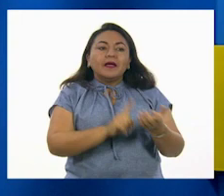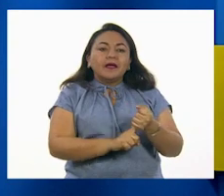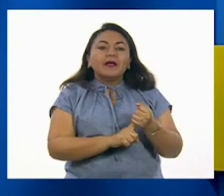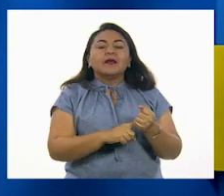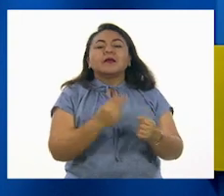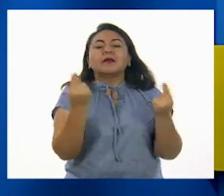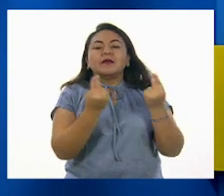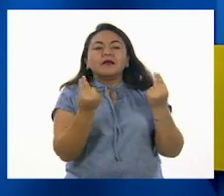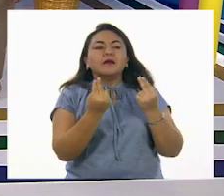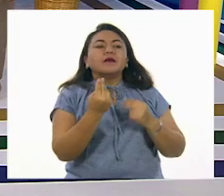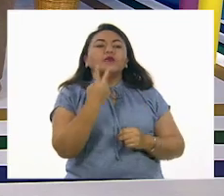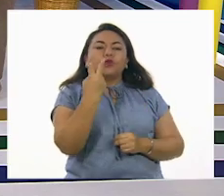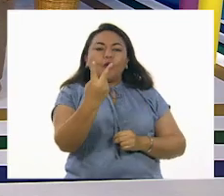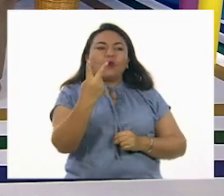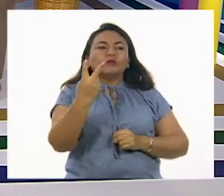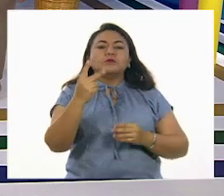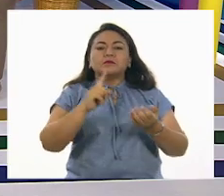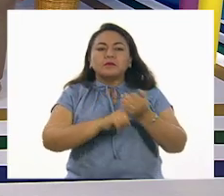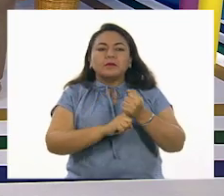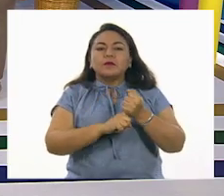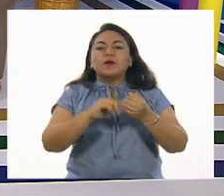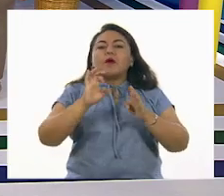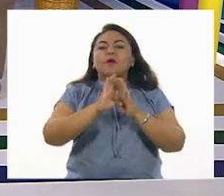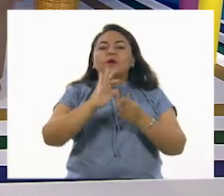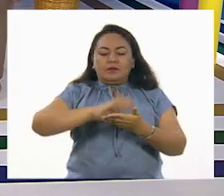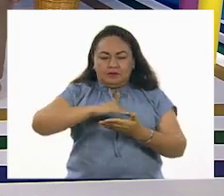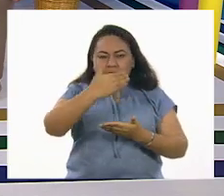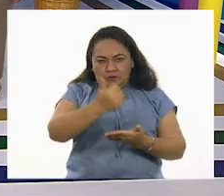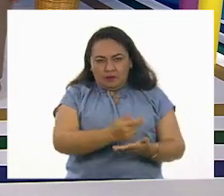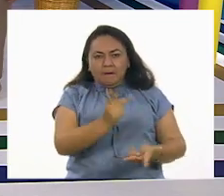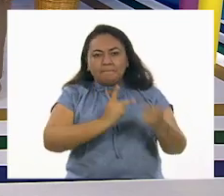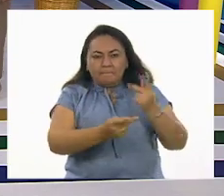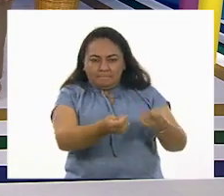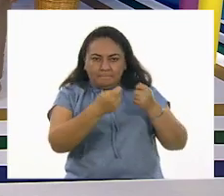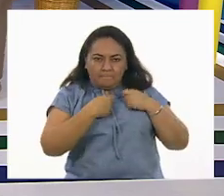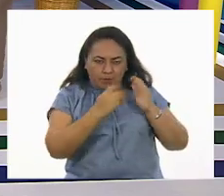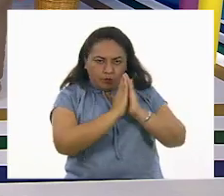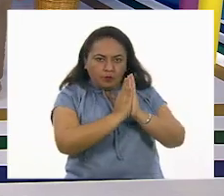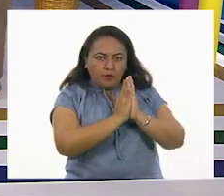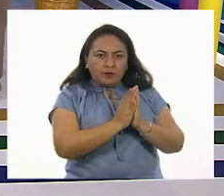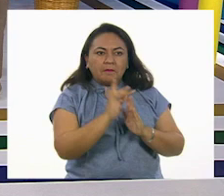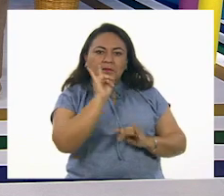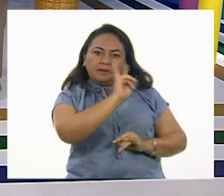utilería, ¿tendrían 2 caballetes que nos pueden prestar, por favor?